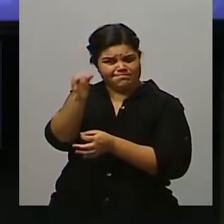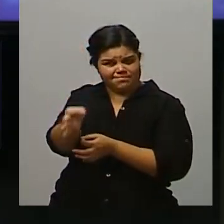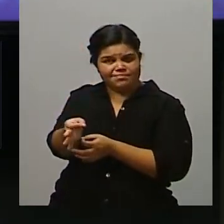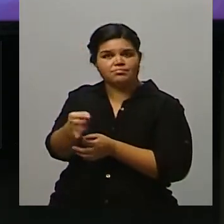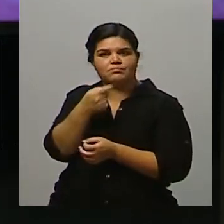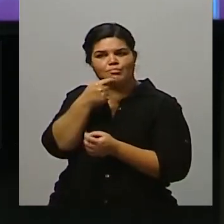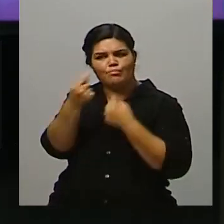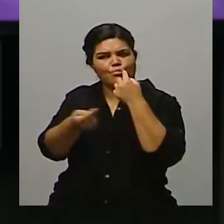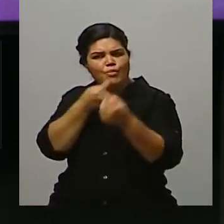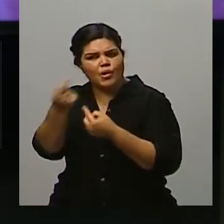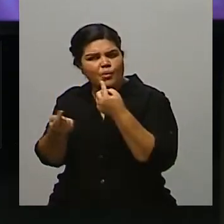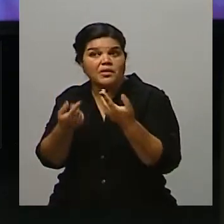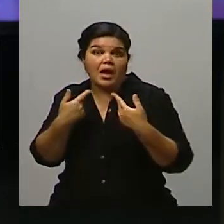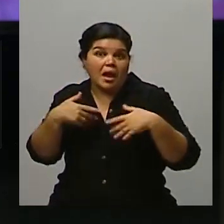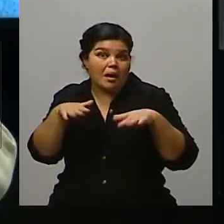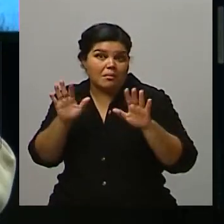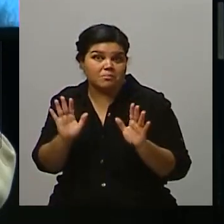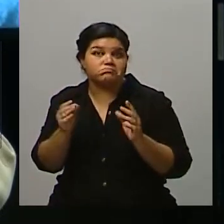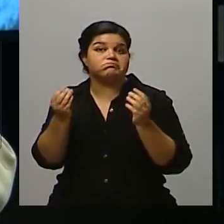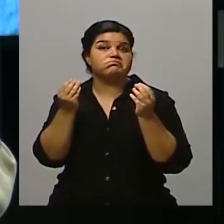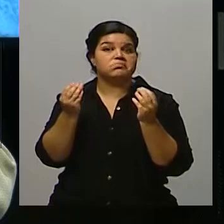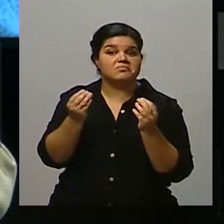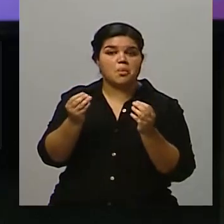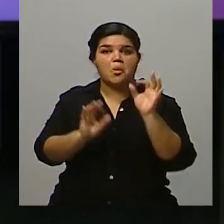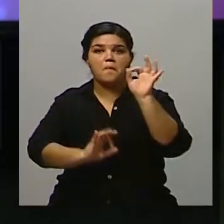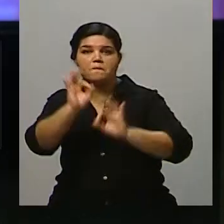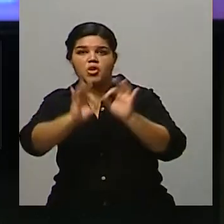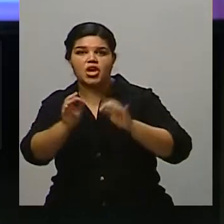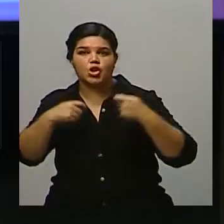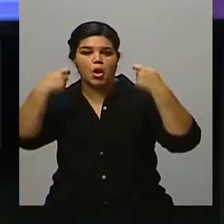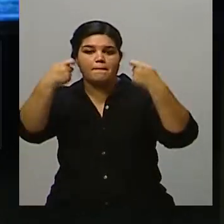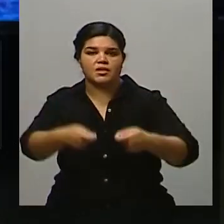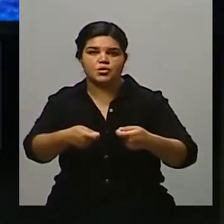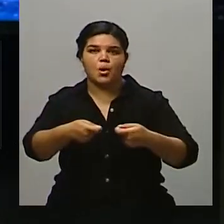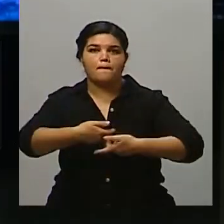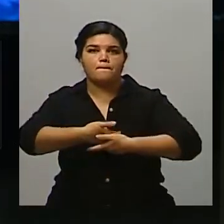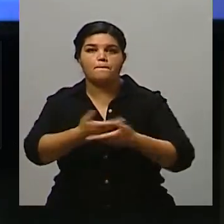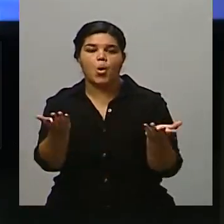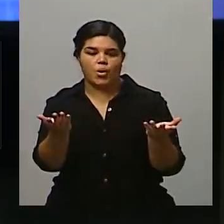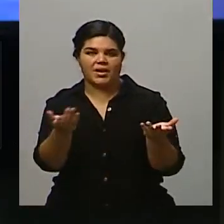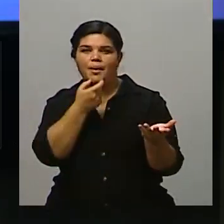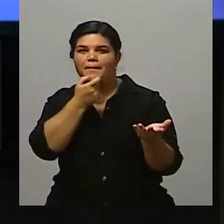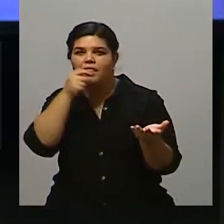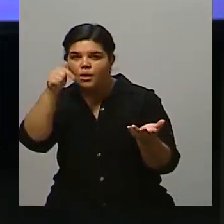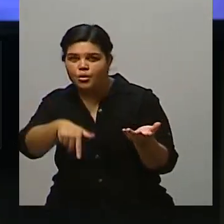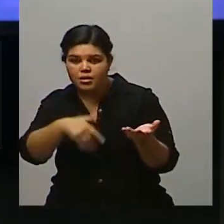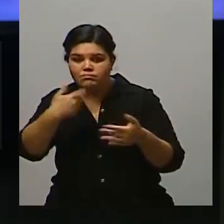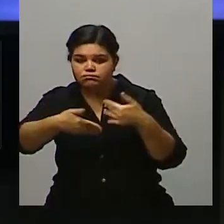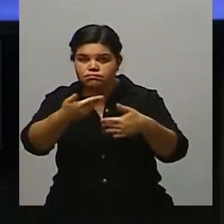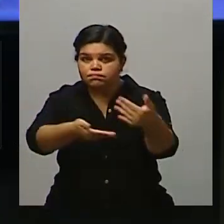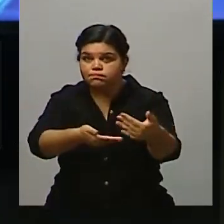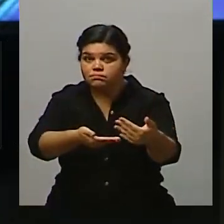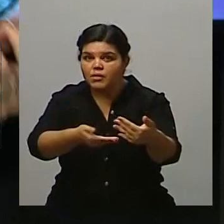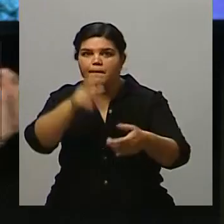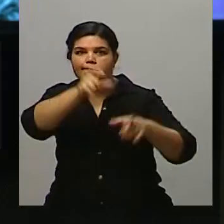arrancar hablando un poco de la evaluación de los proyectos de inversión pública que lleva adelante la provincia de Mendoza. Digo, es un tema que por ahí el ciudadano